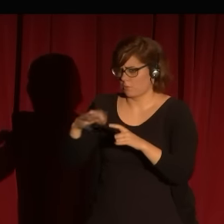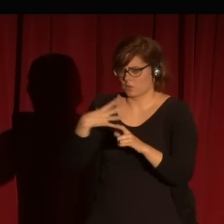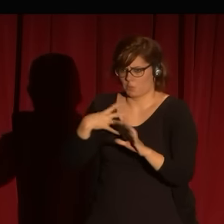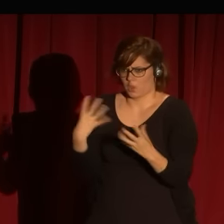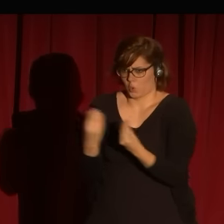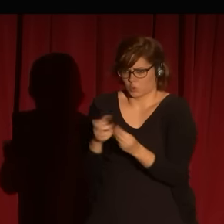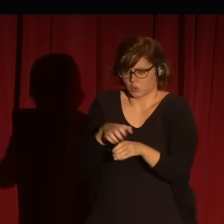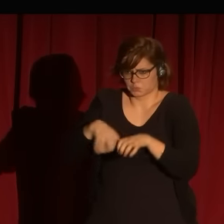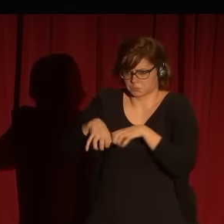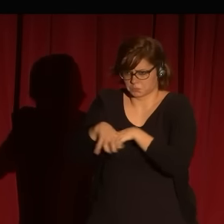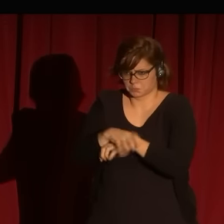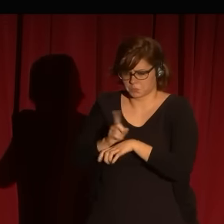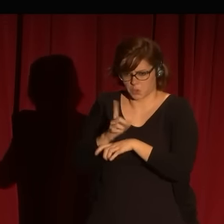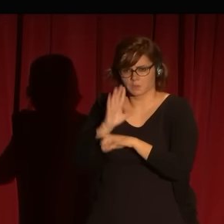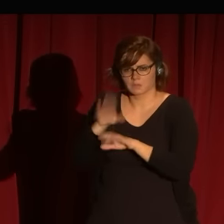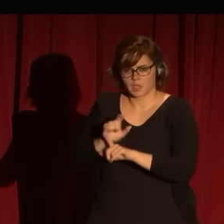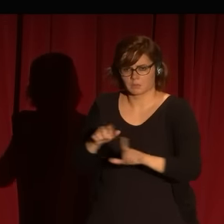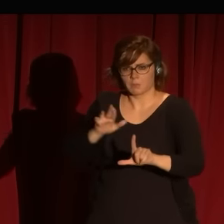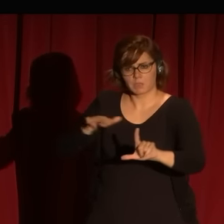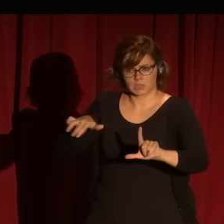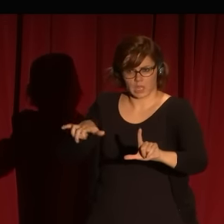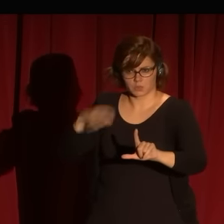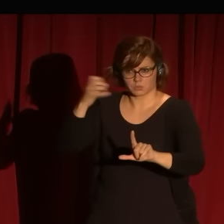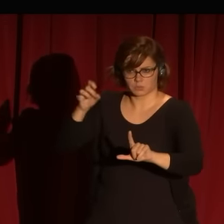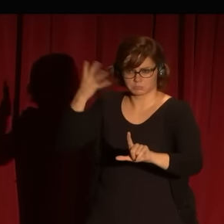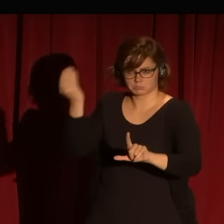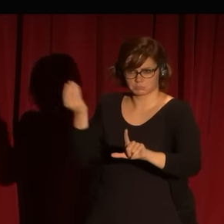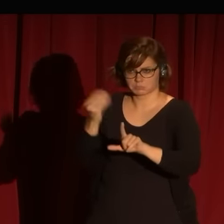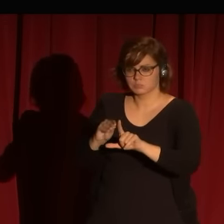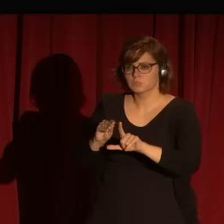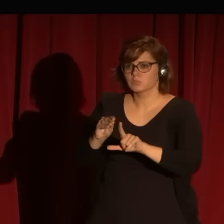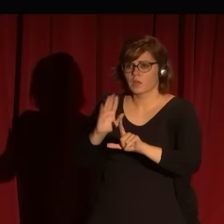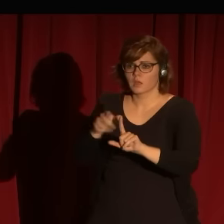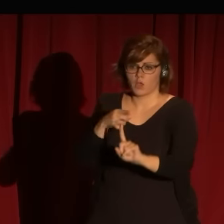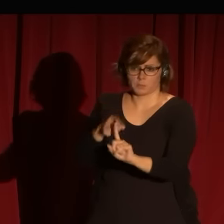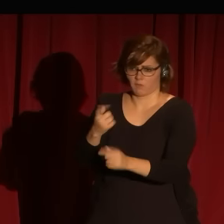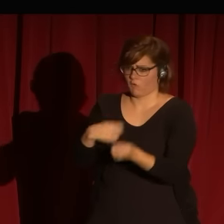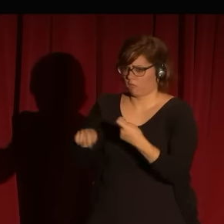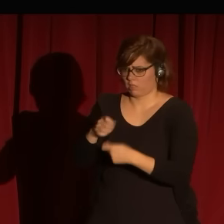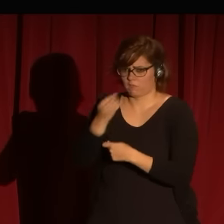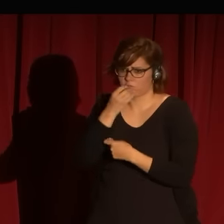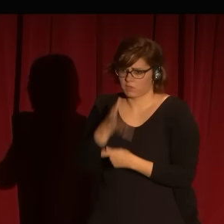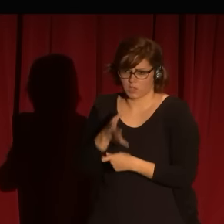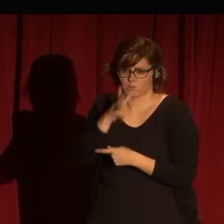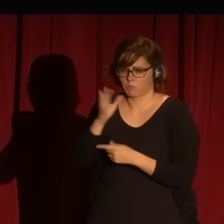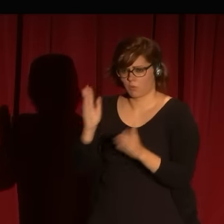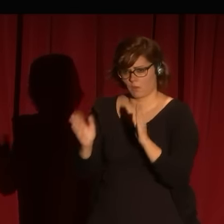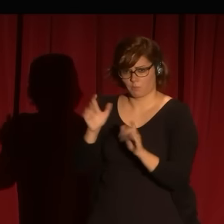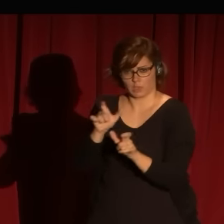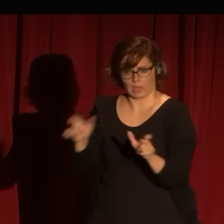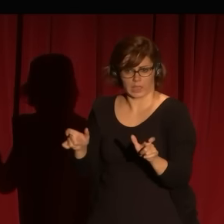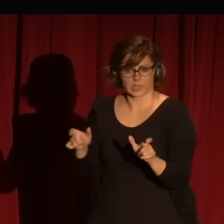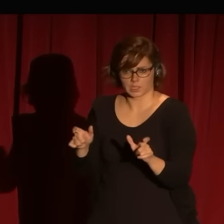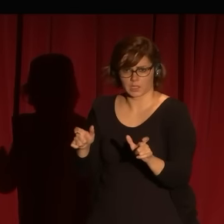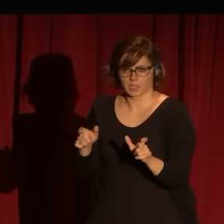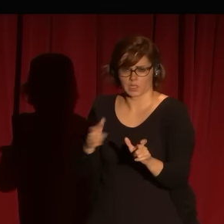y que los está pintando porque piensa que se pueden vender bien porque son objetos que valoran los contemporáneos Entonces tenemos